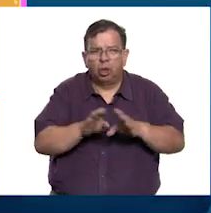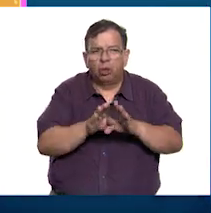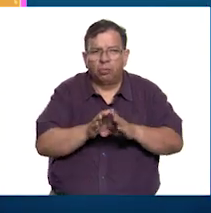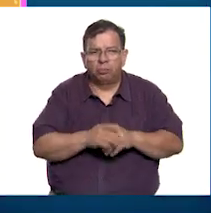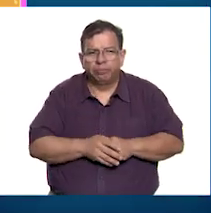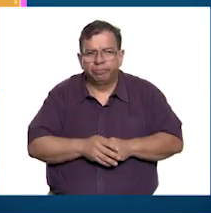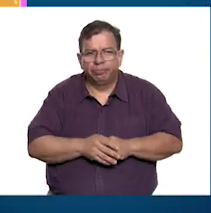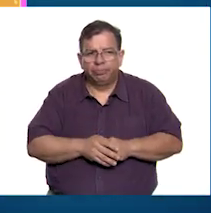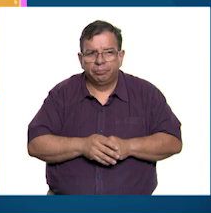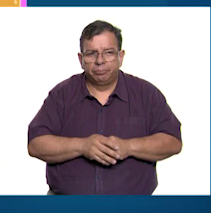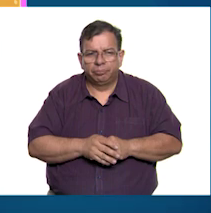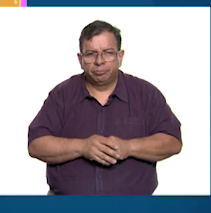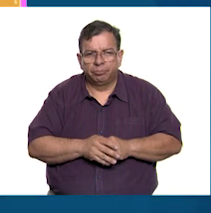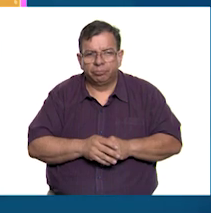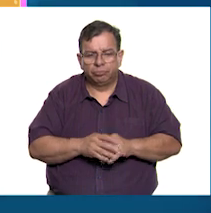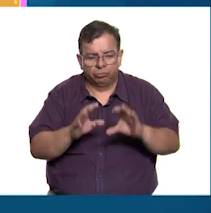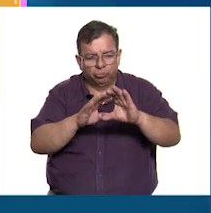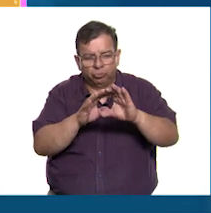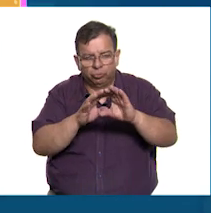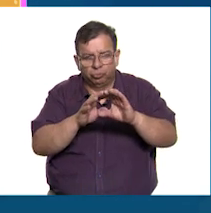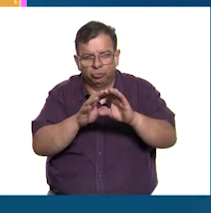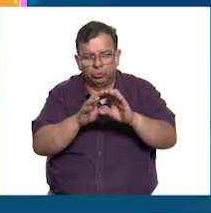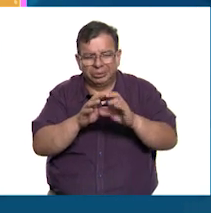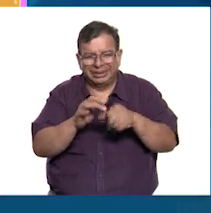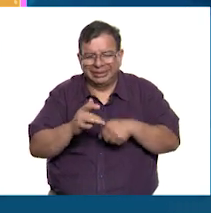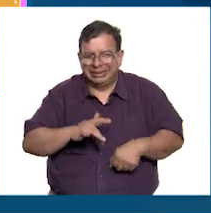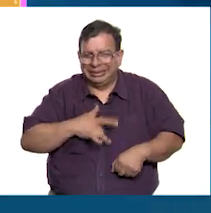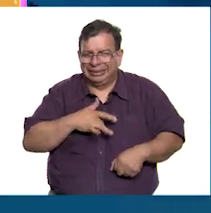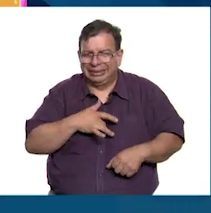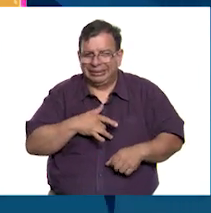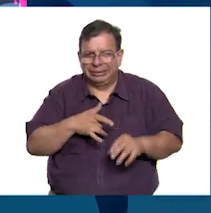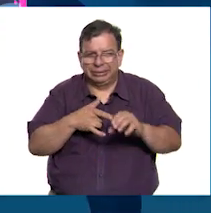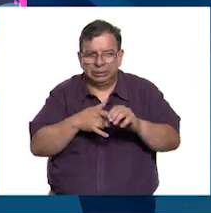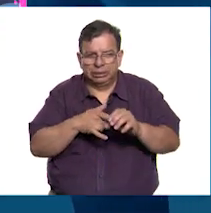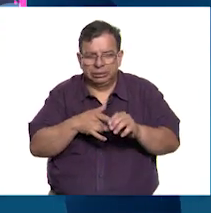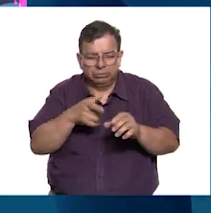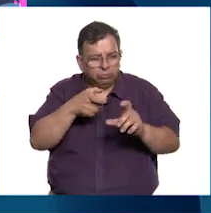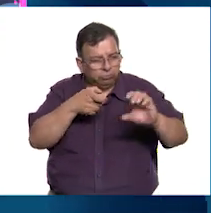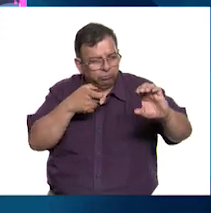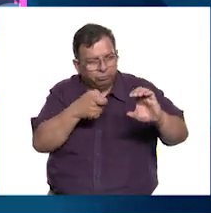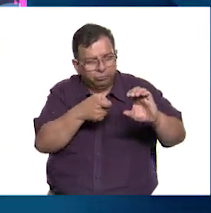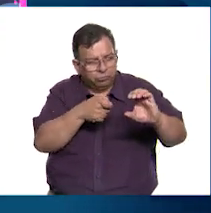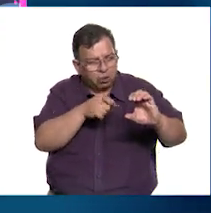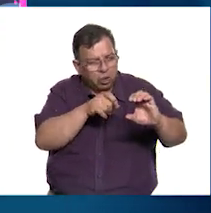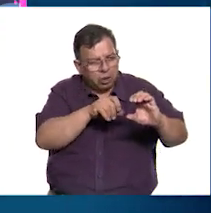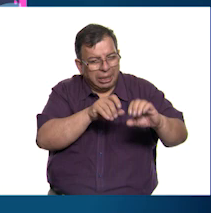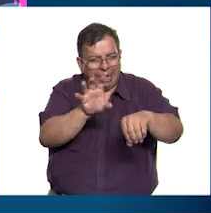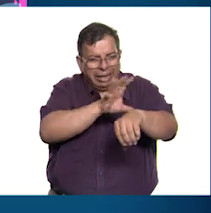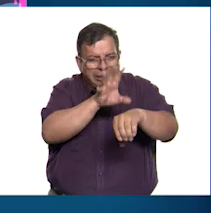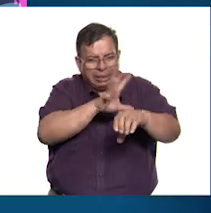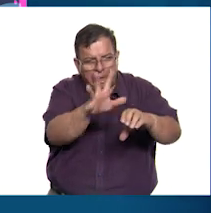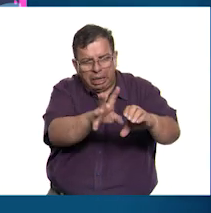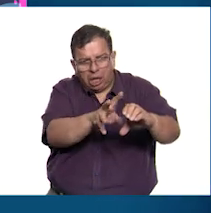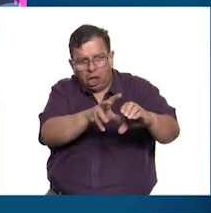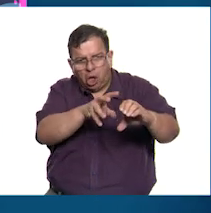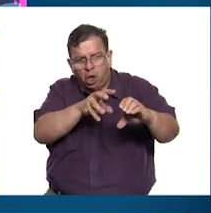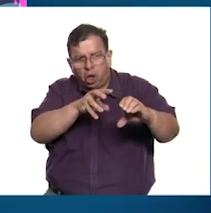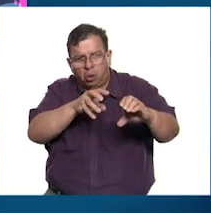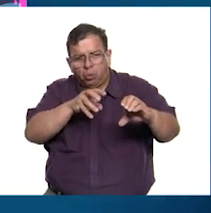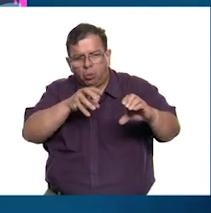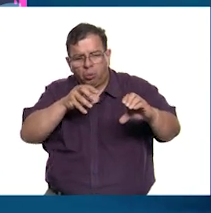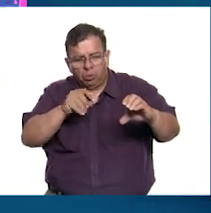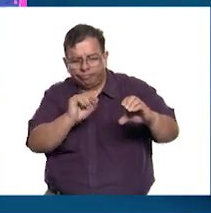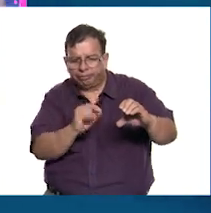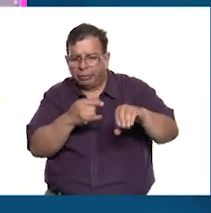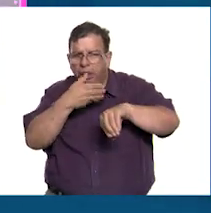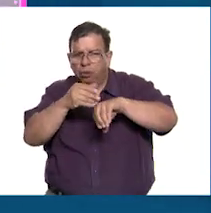hacemos? Tenemos aquí un sensor de energía, lo cual nos permite absorber la energía y de esa forma ver